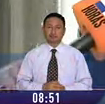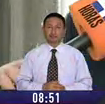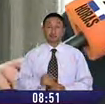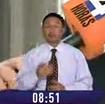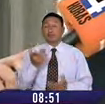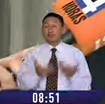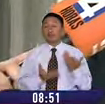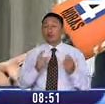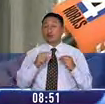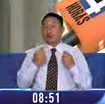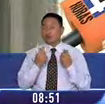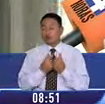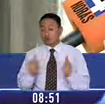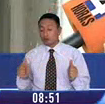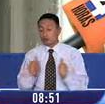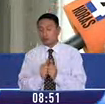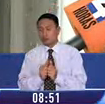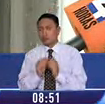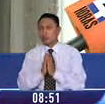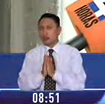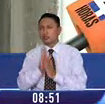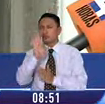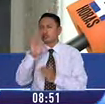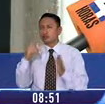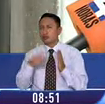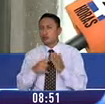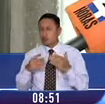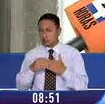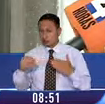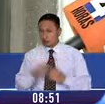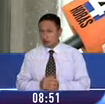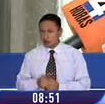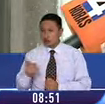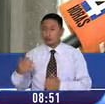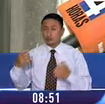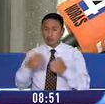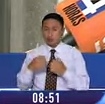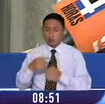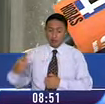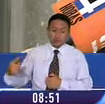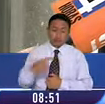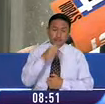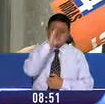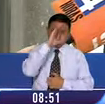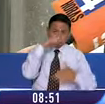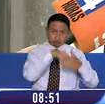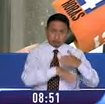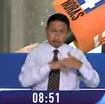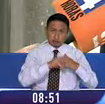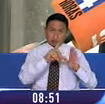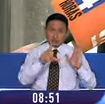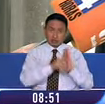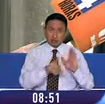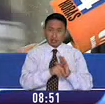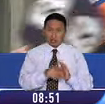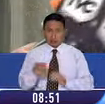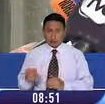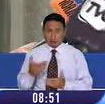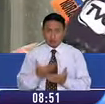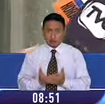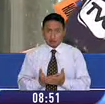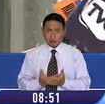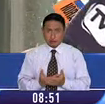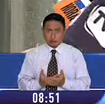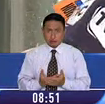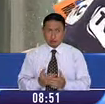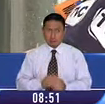Aparentemente un grupo cercano a él solicitaba $5,000 para que maquinaria pesada trabaje en la minería ilegal. ¿Eso también no tiene sentido?